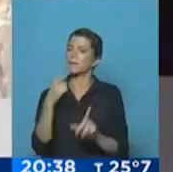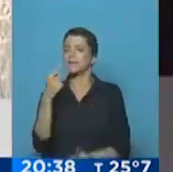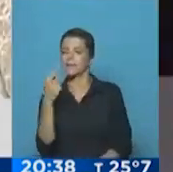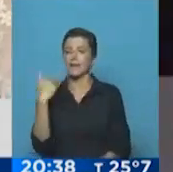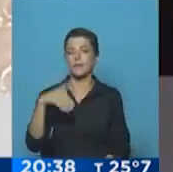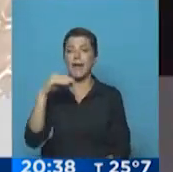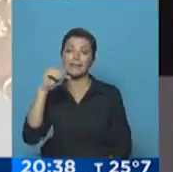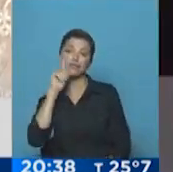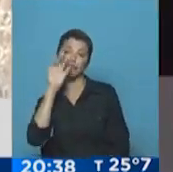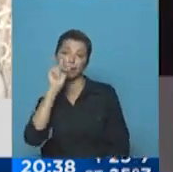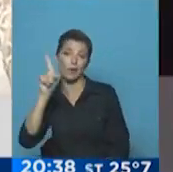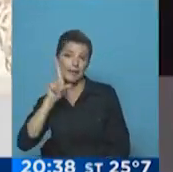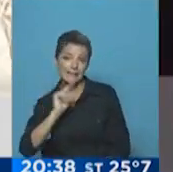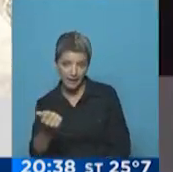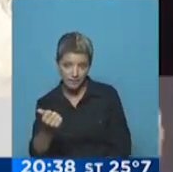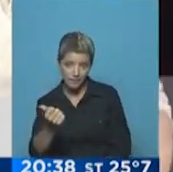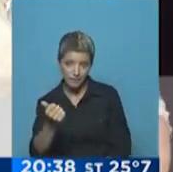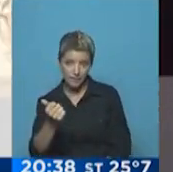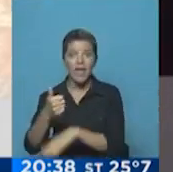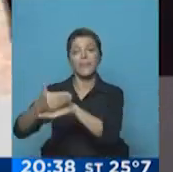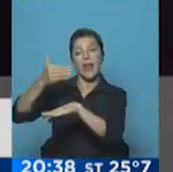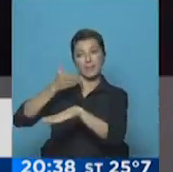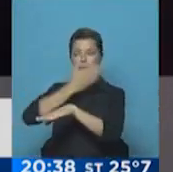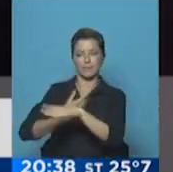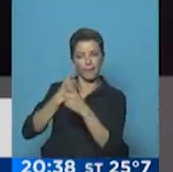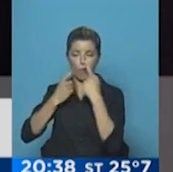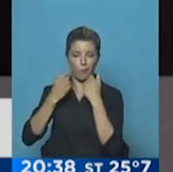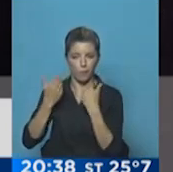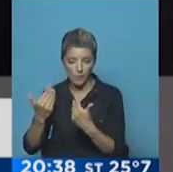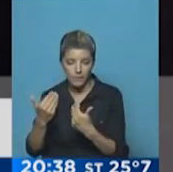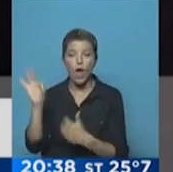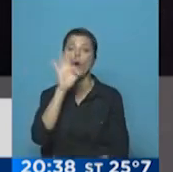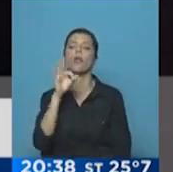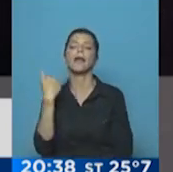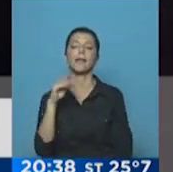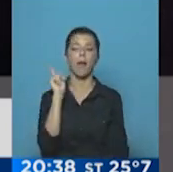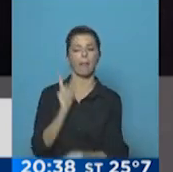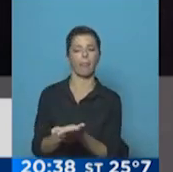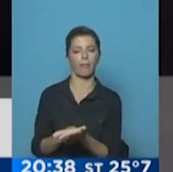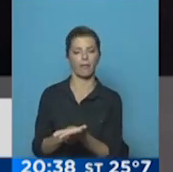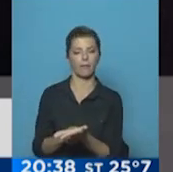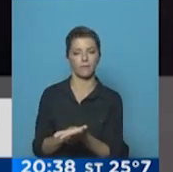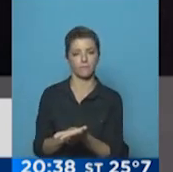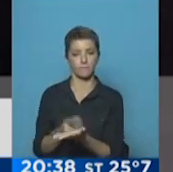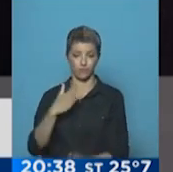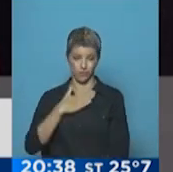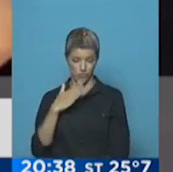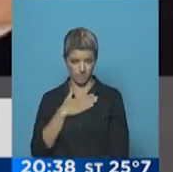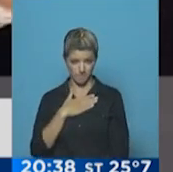ser Chirolita del anterior presidente, o que la que iba a mandar y mandonearlo era